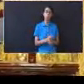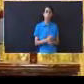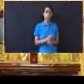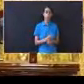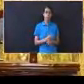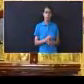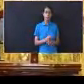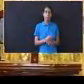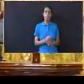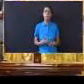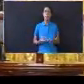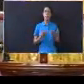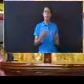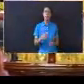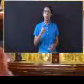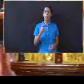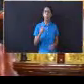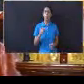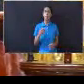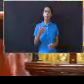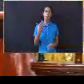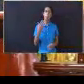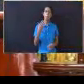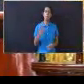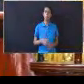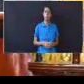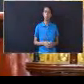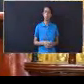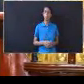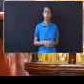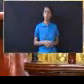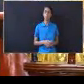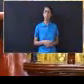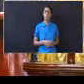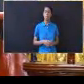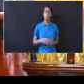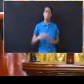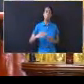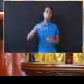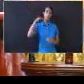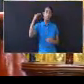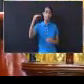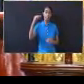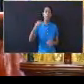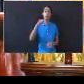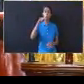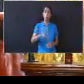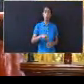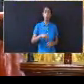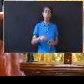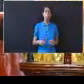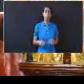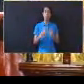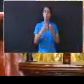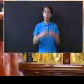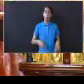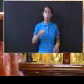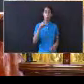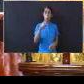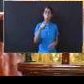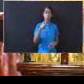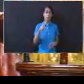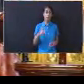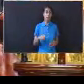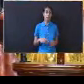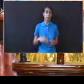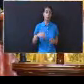Las temperaturas máximas que habían habido en la historia. Y ese récord se rompió 10 años después. Este año tuvimos las temperaturas máximas